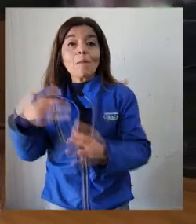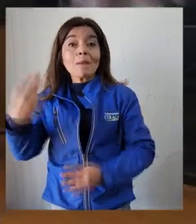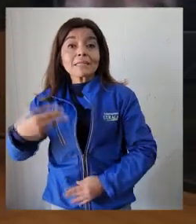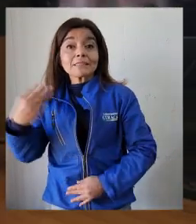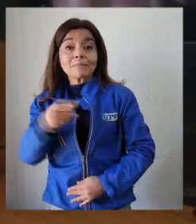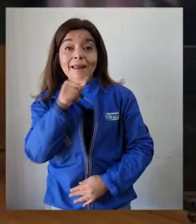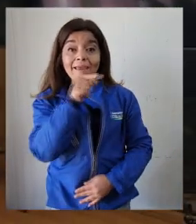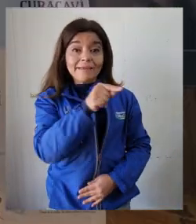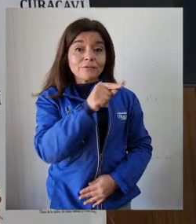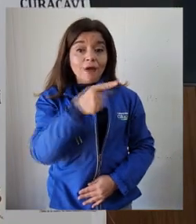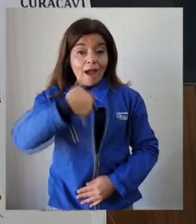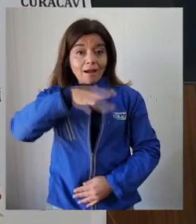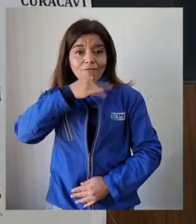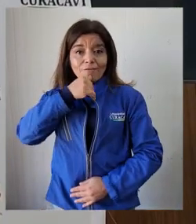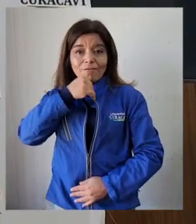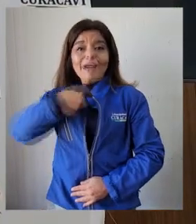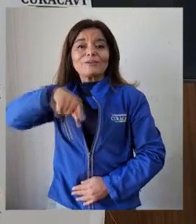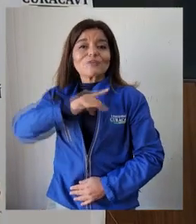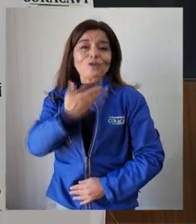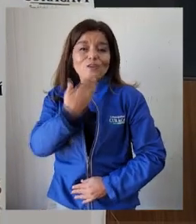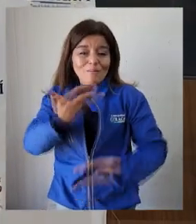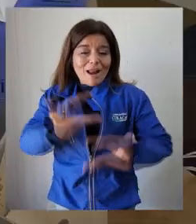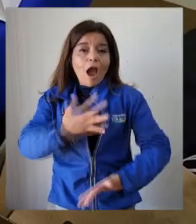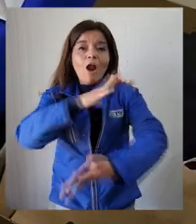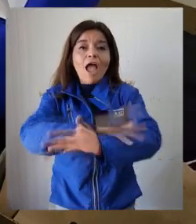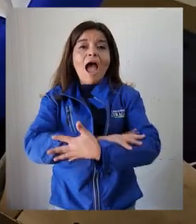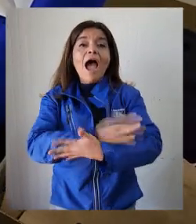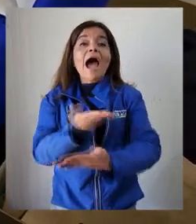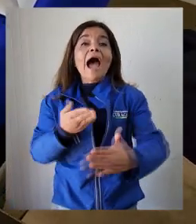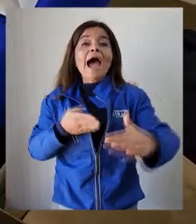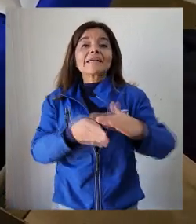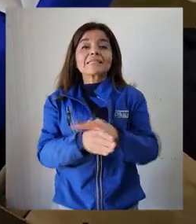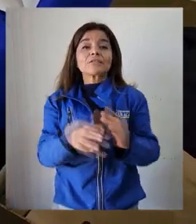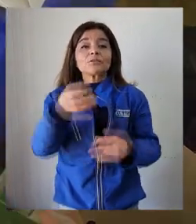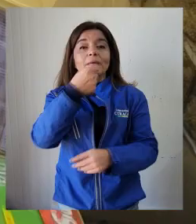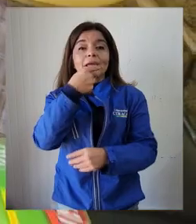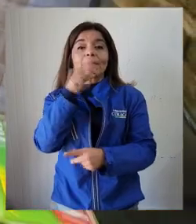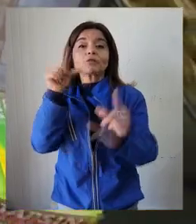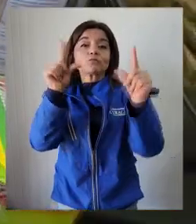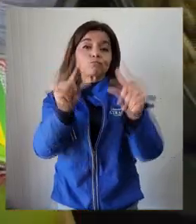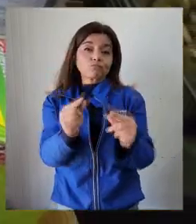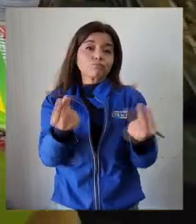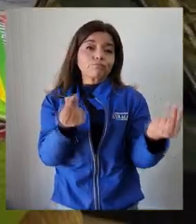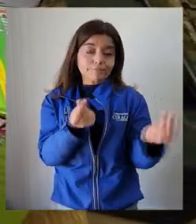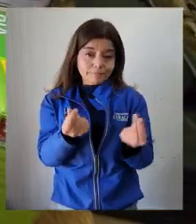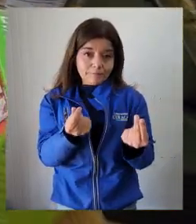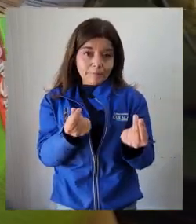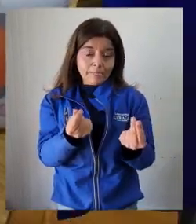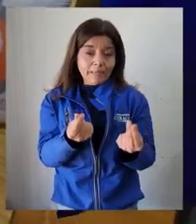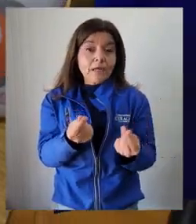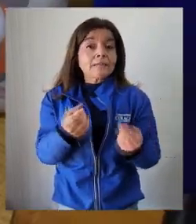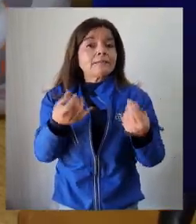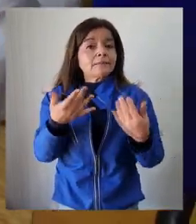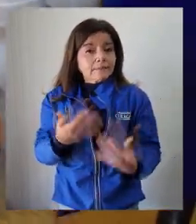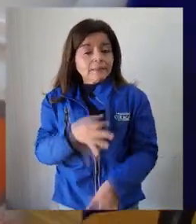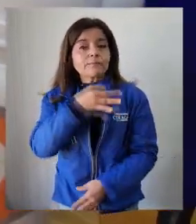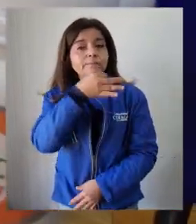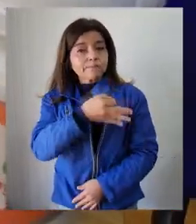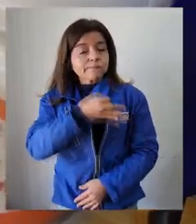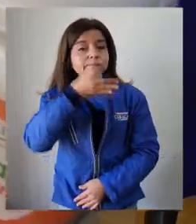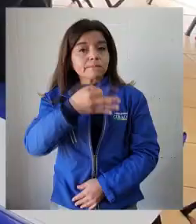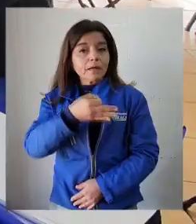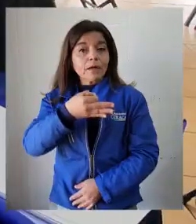de esa comuna para que nuestros vecinos puedan tener acceso a medicamentos a un costo más bajo. Como lo hemos dicho muchas